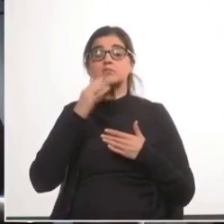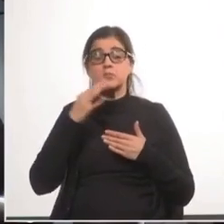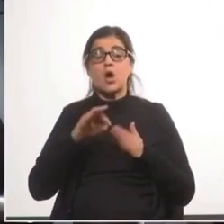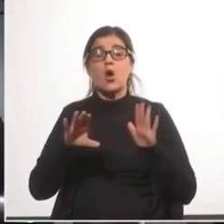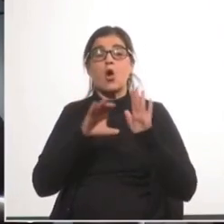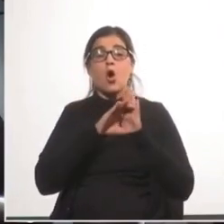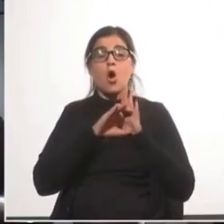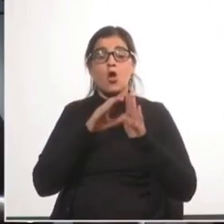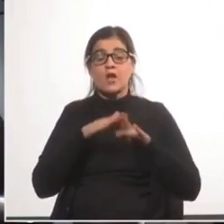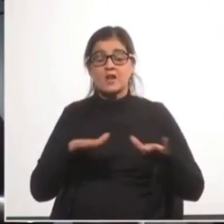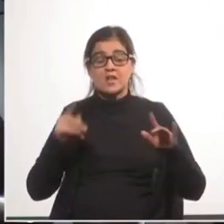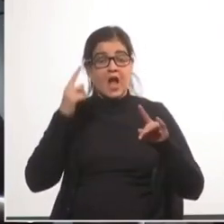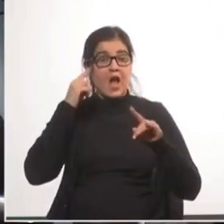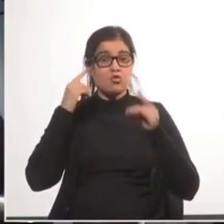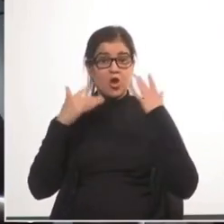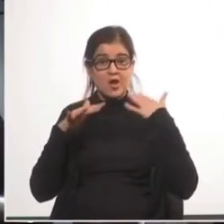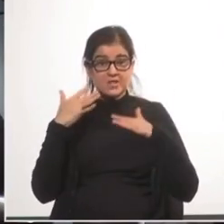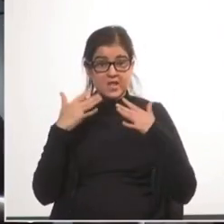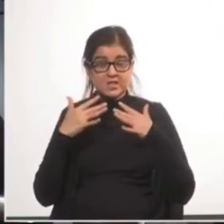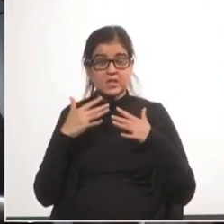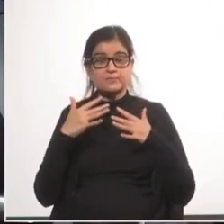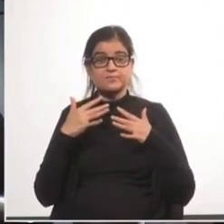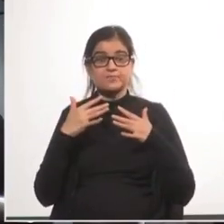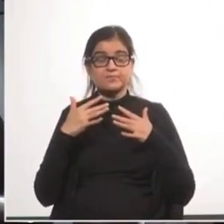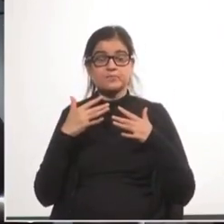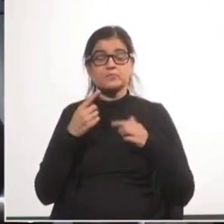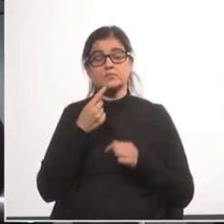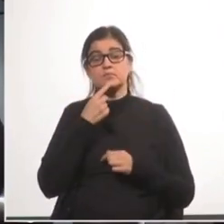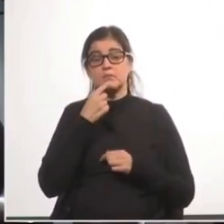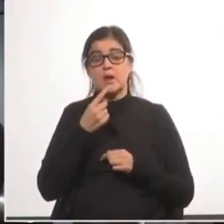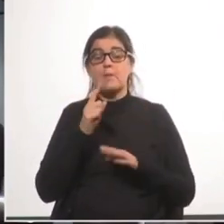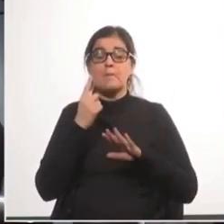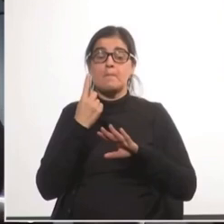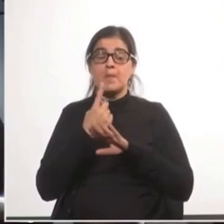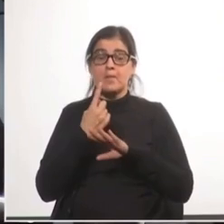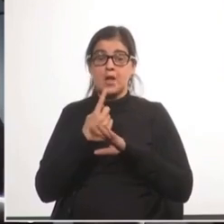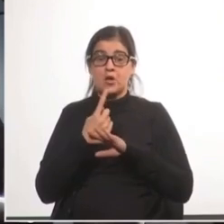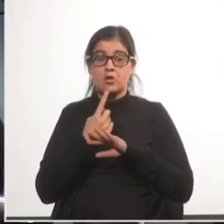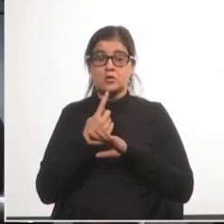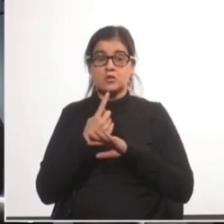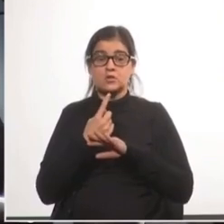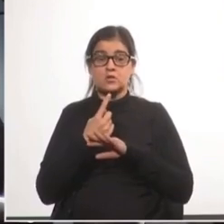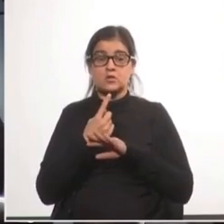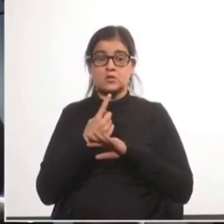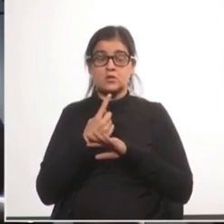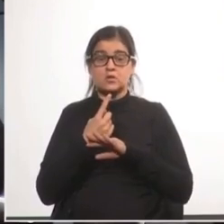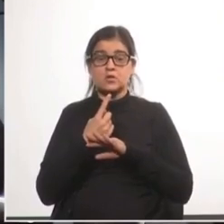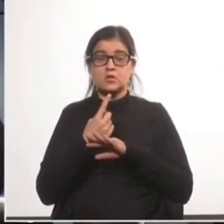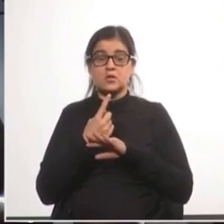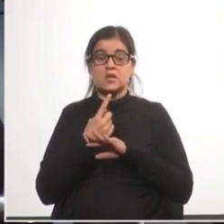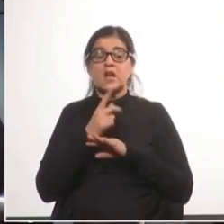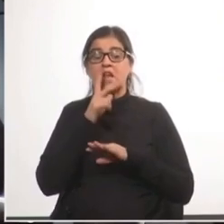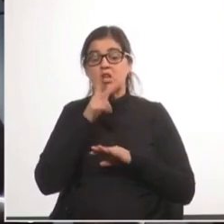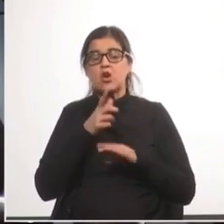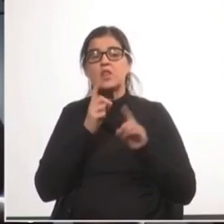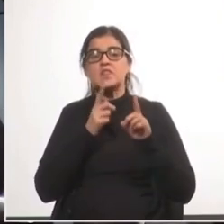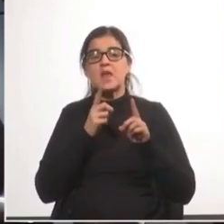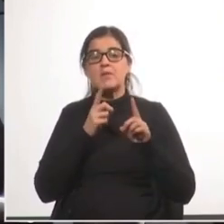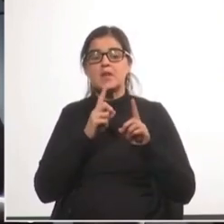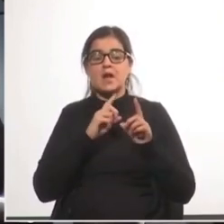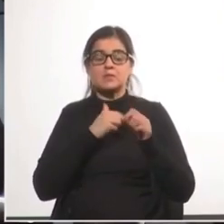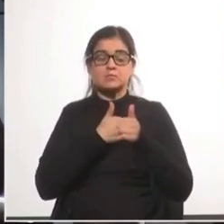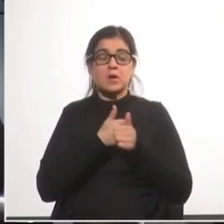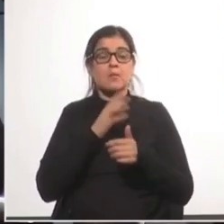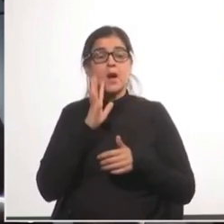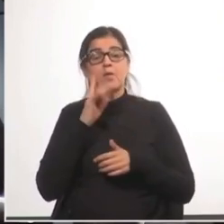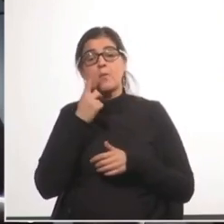la Niñez y la Adolescencia determina, primero, que el hijo deberá permanecer con el padre o